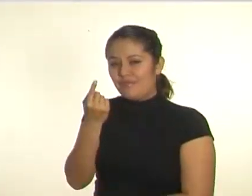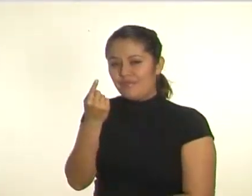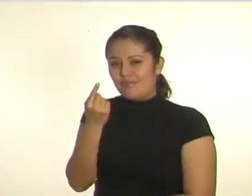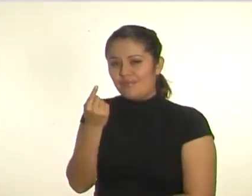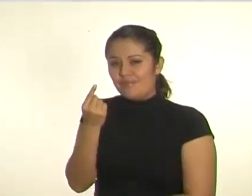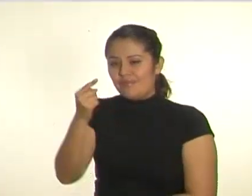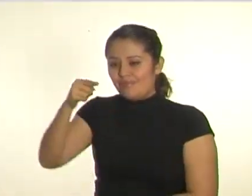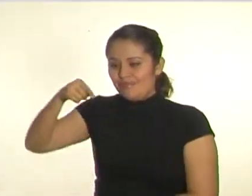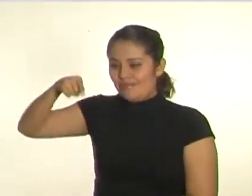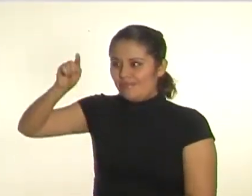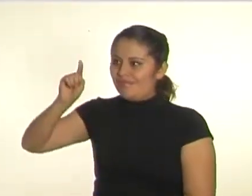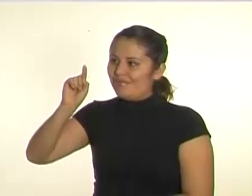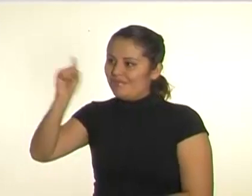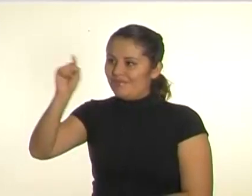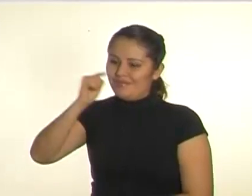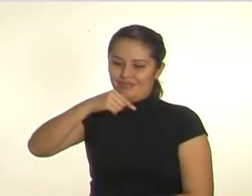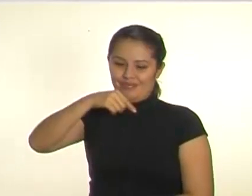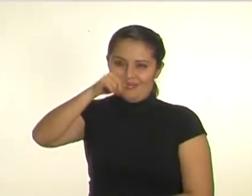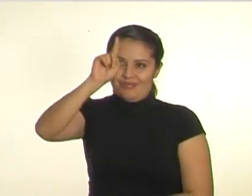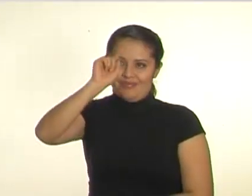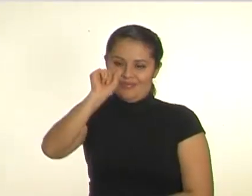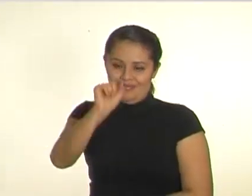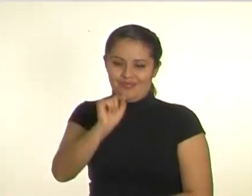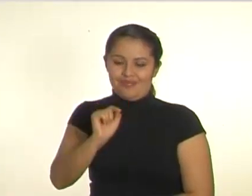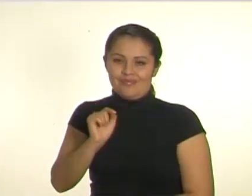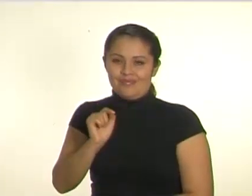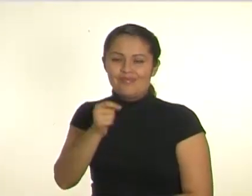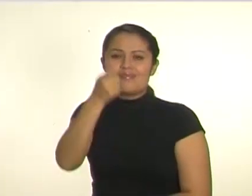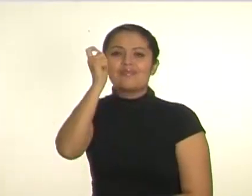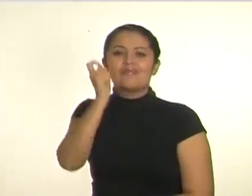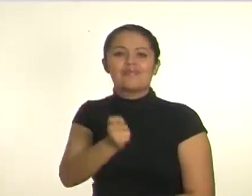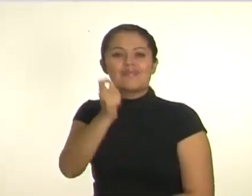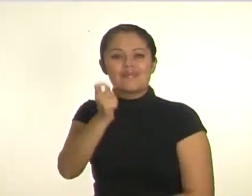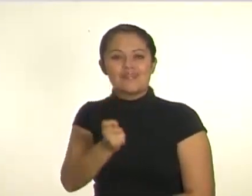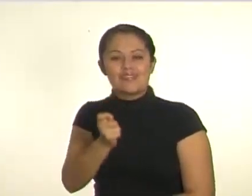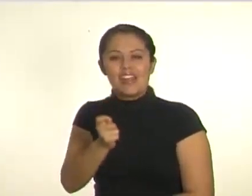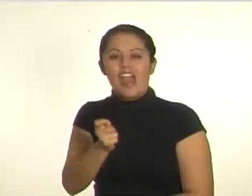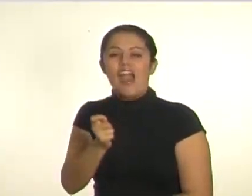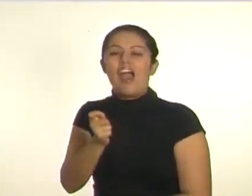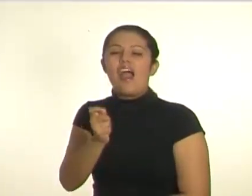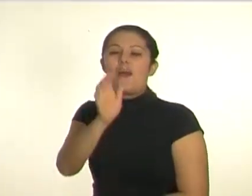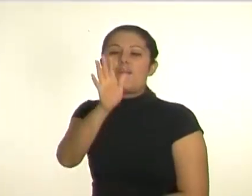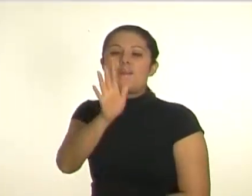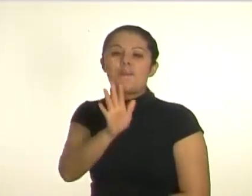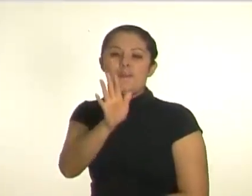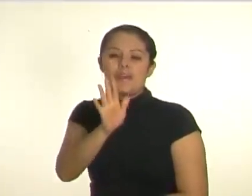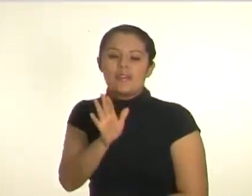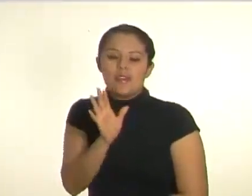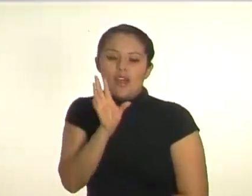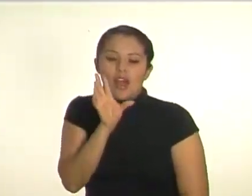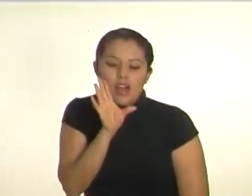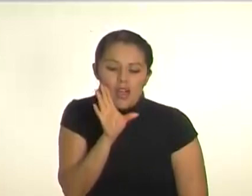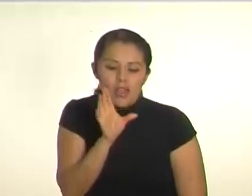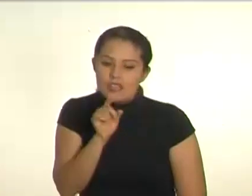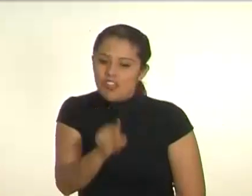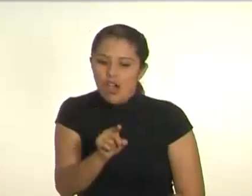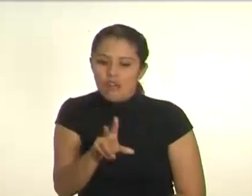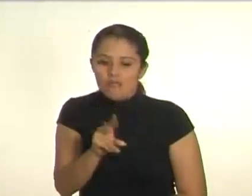la parte donde la voz y la entonación tiene una ascendencia? Y después de esta